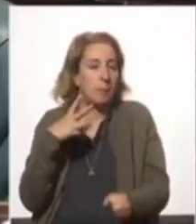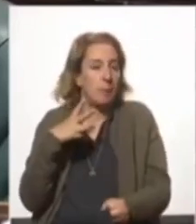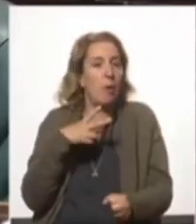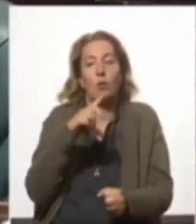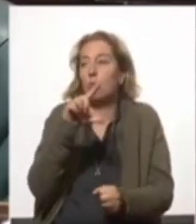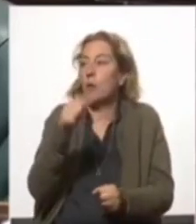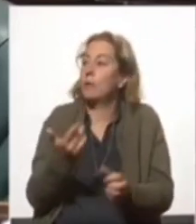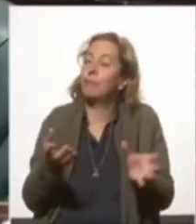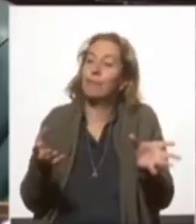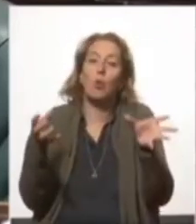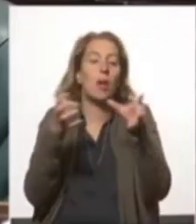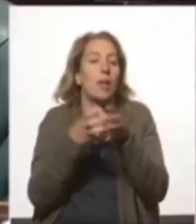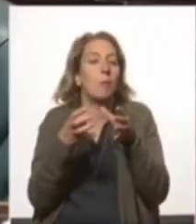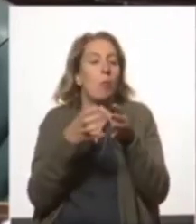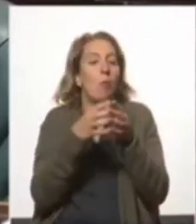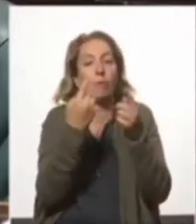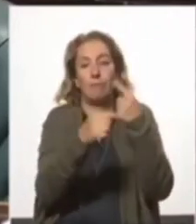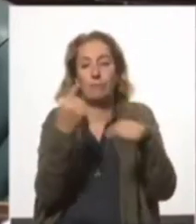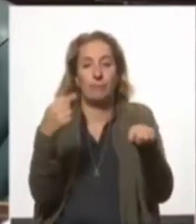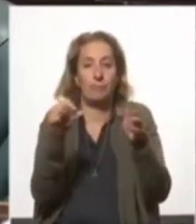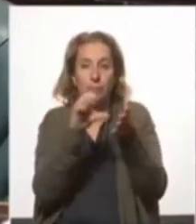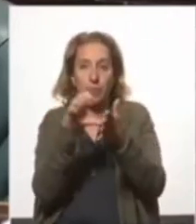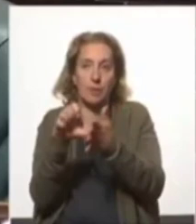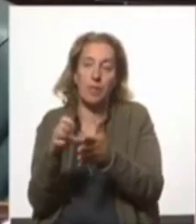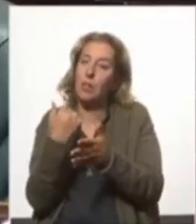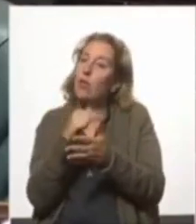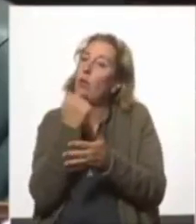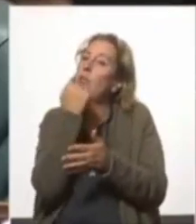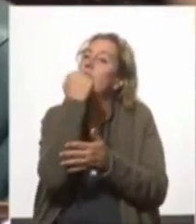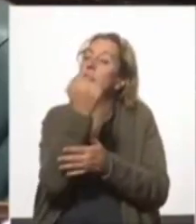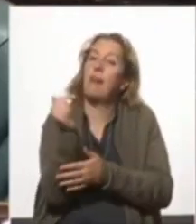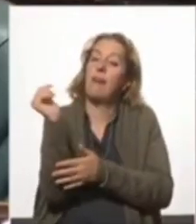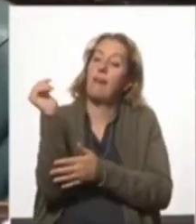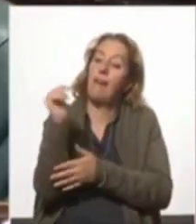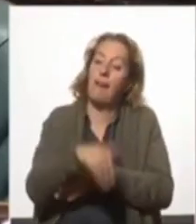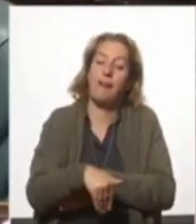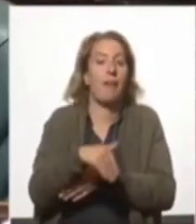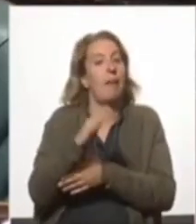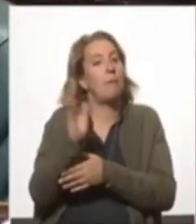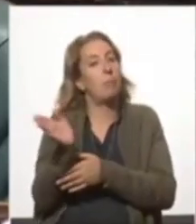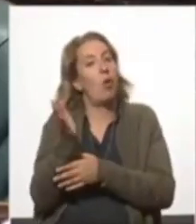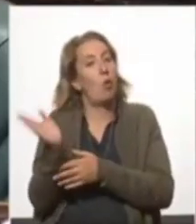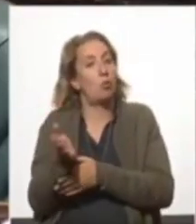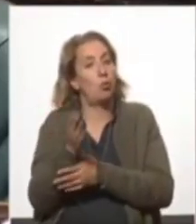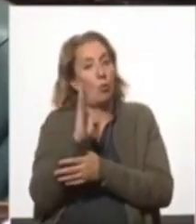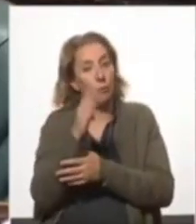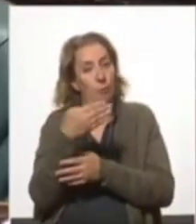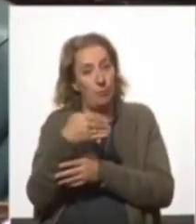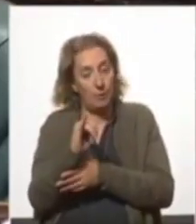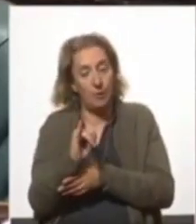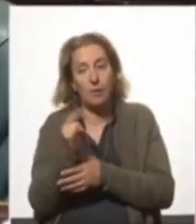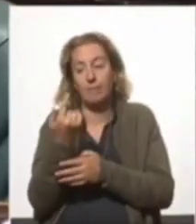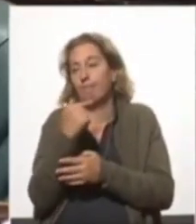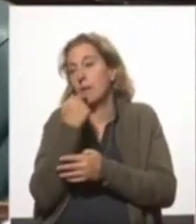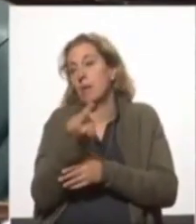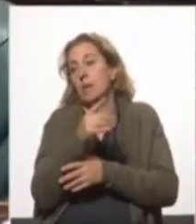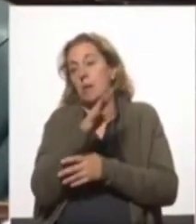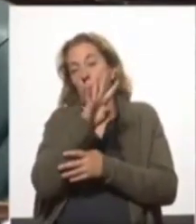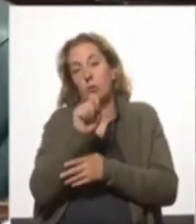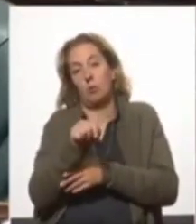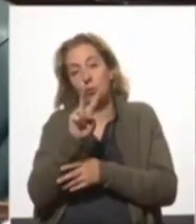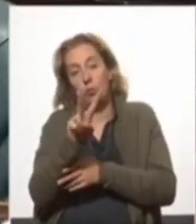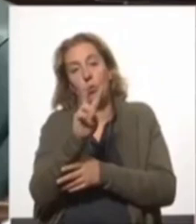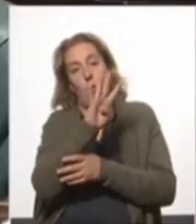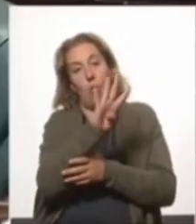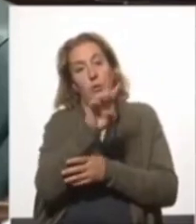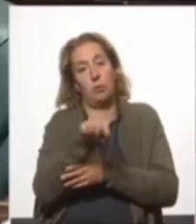organismo multilateral que no ubique la caída del producto de este año en 4,2, 4,3 o 4